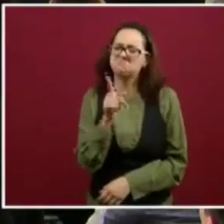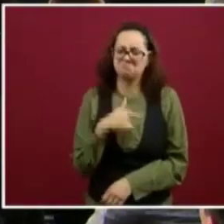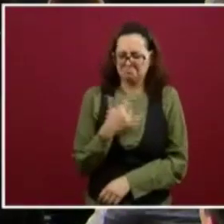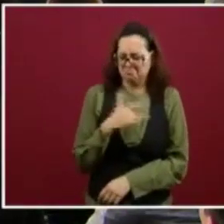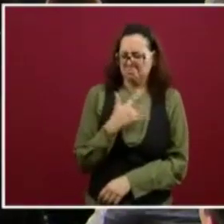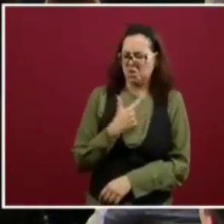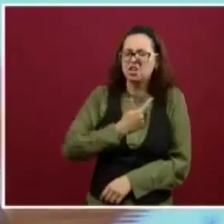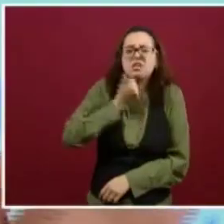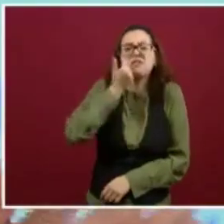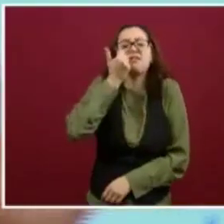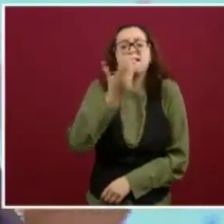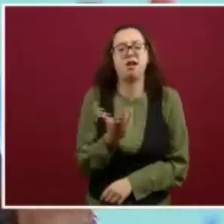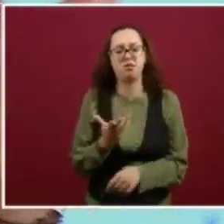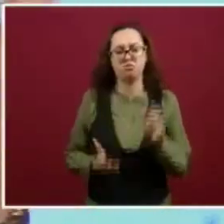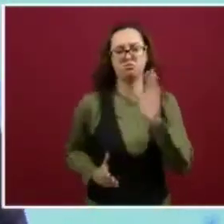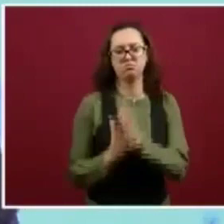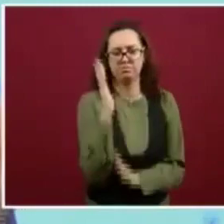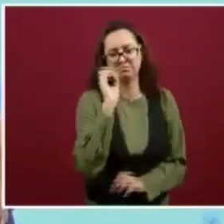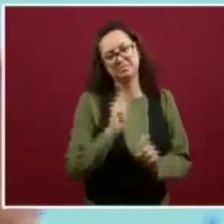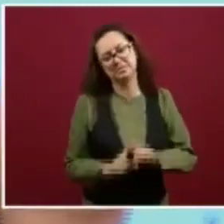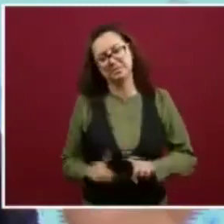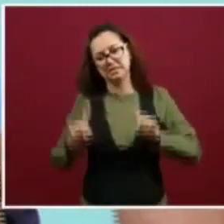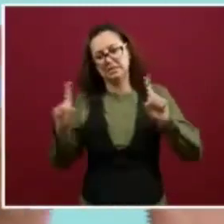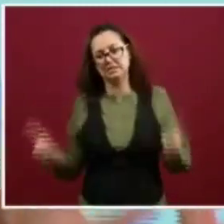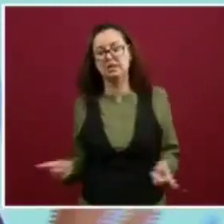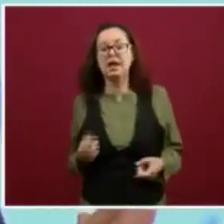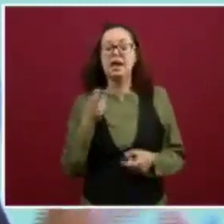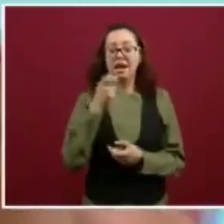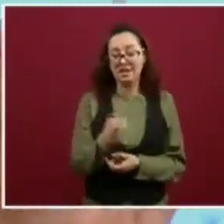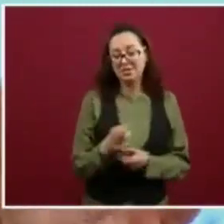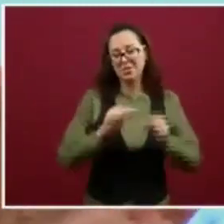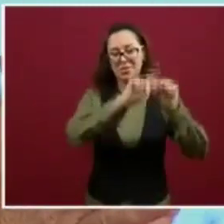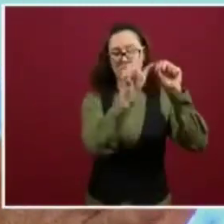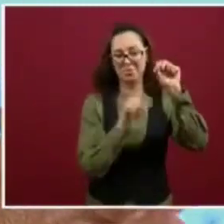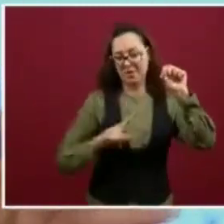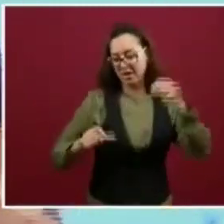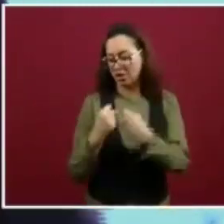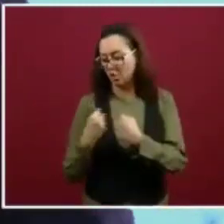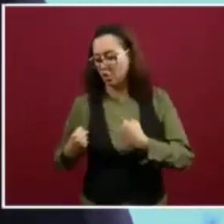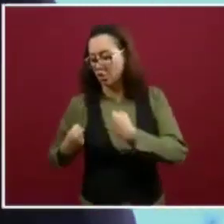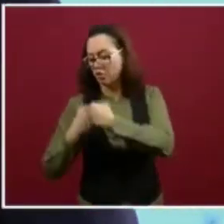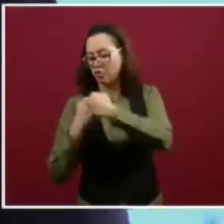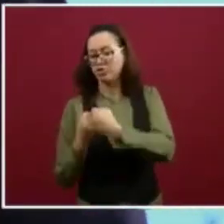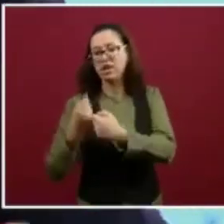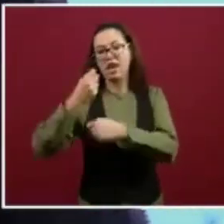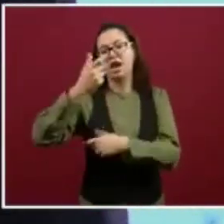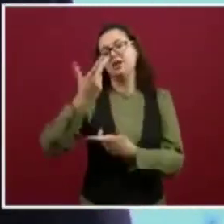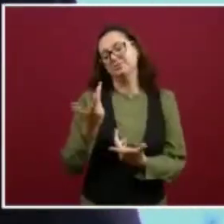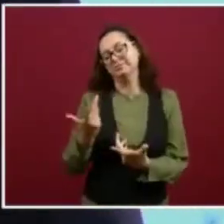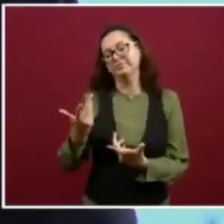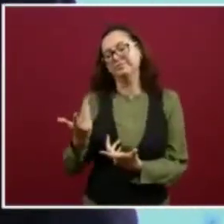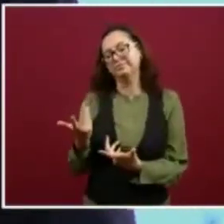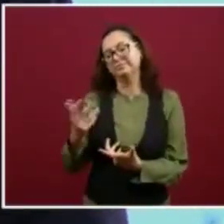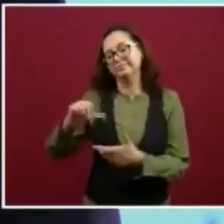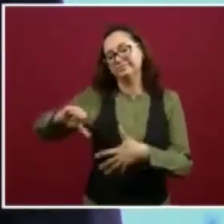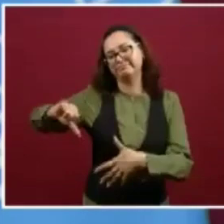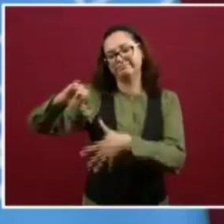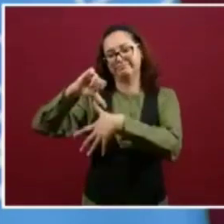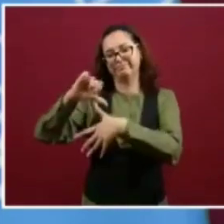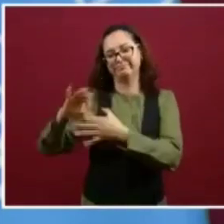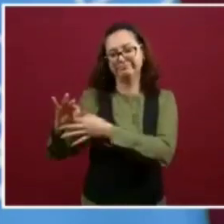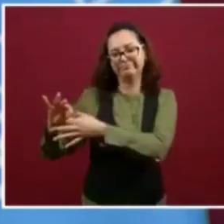construir este espacio económico entre el sur de México y los países de Centroamérica, y integrar a la